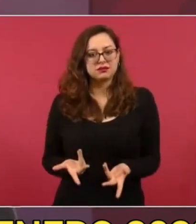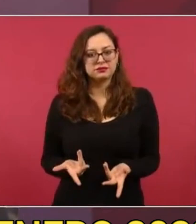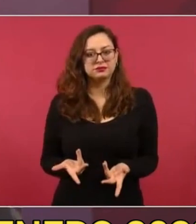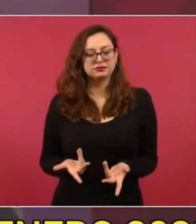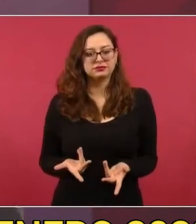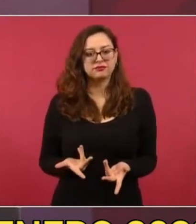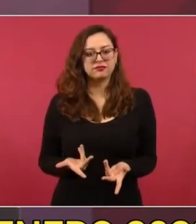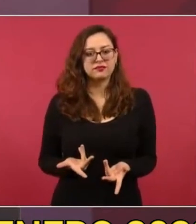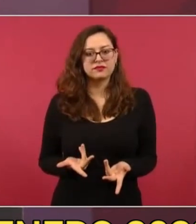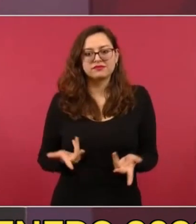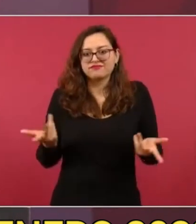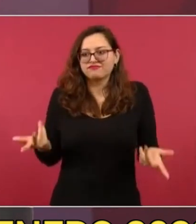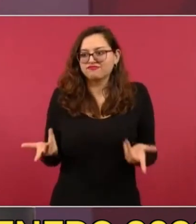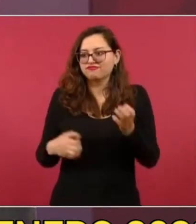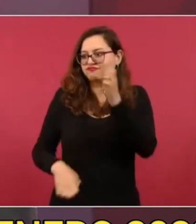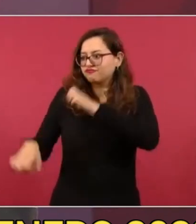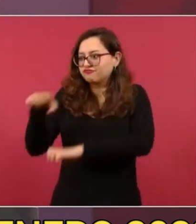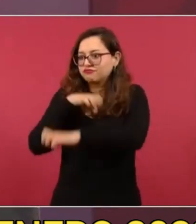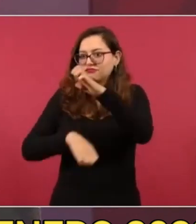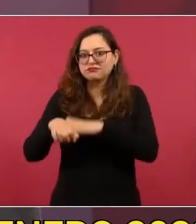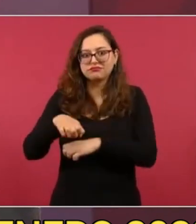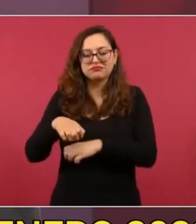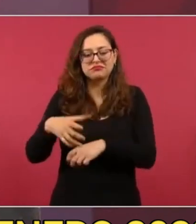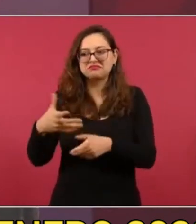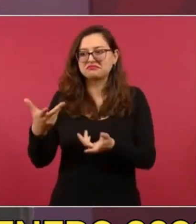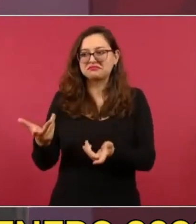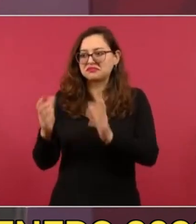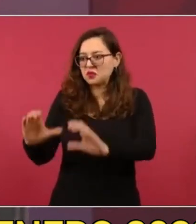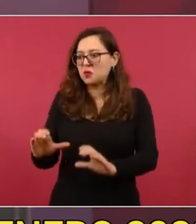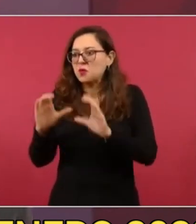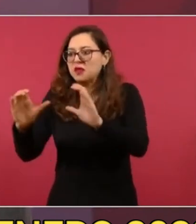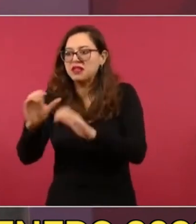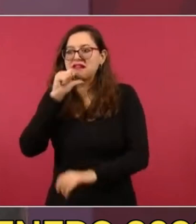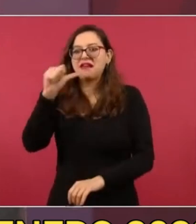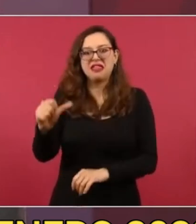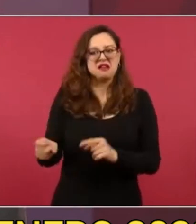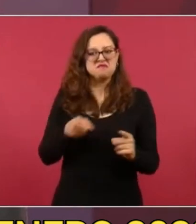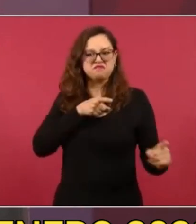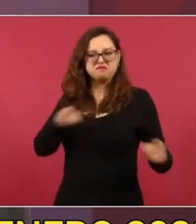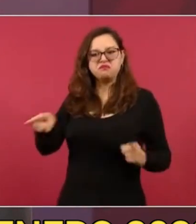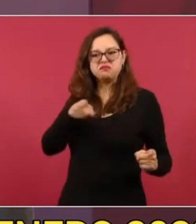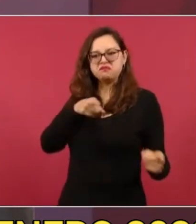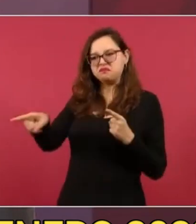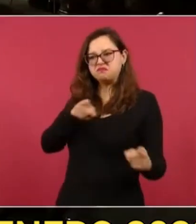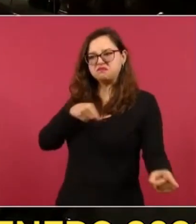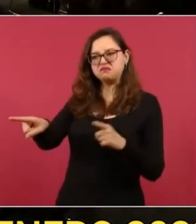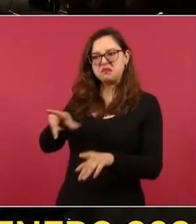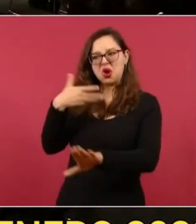la nación, que eran empresas públicas, los insultaban.